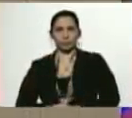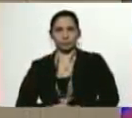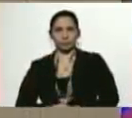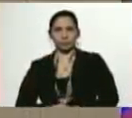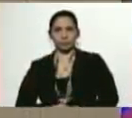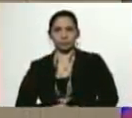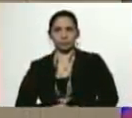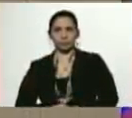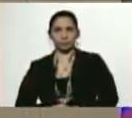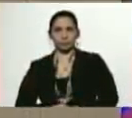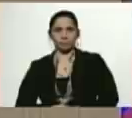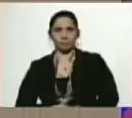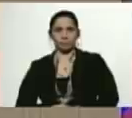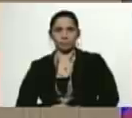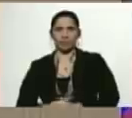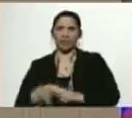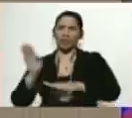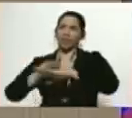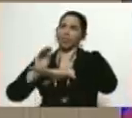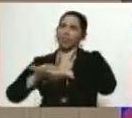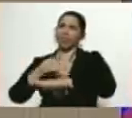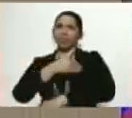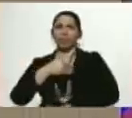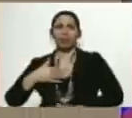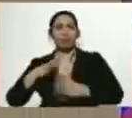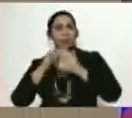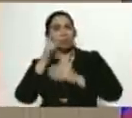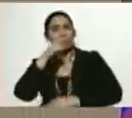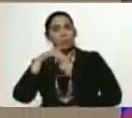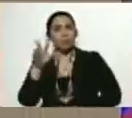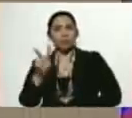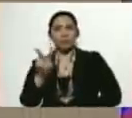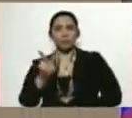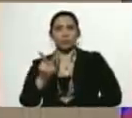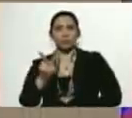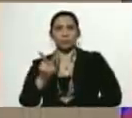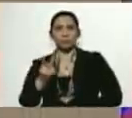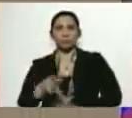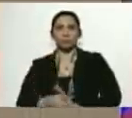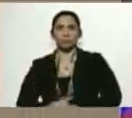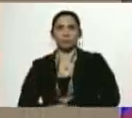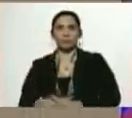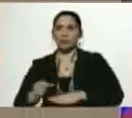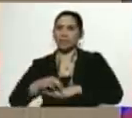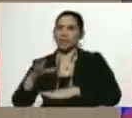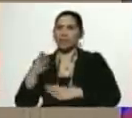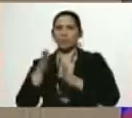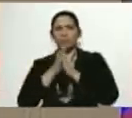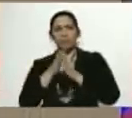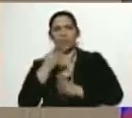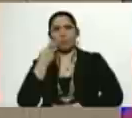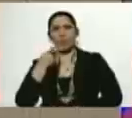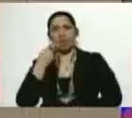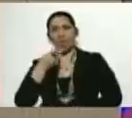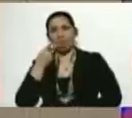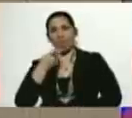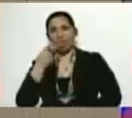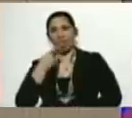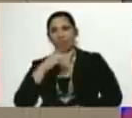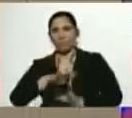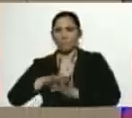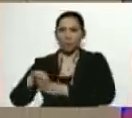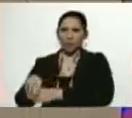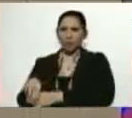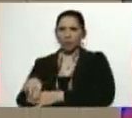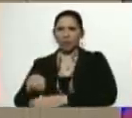COVID-19. Es el clamor, es lo que quiere todo el pueblo de Venezuela. Que dejemos la politiquería a un lado, que dejemos